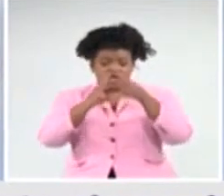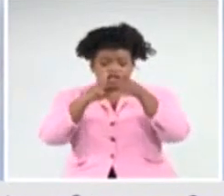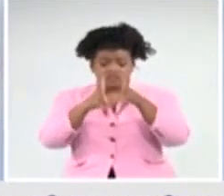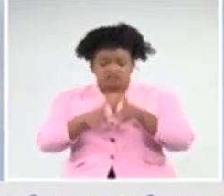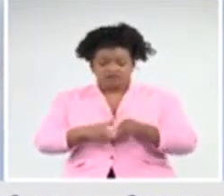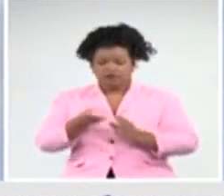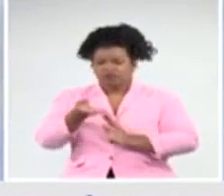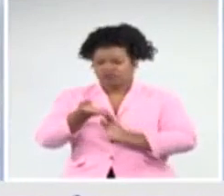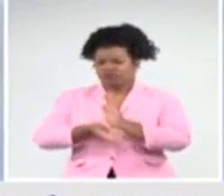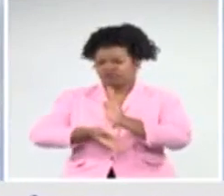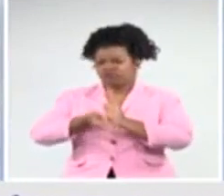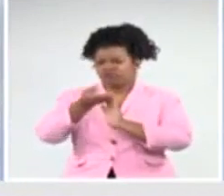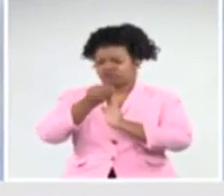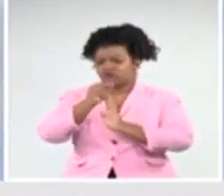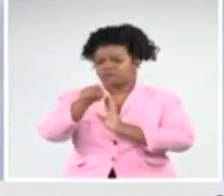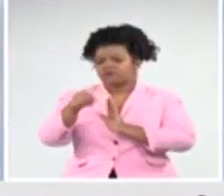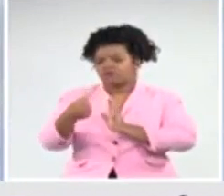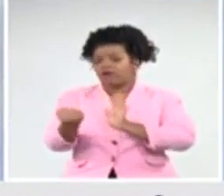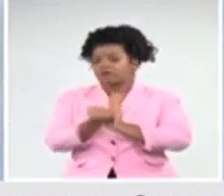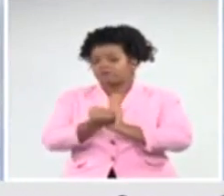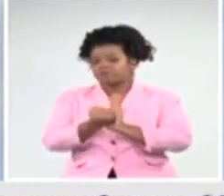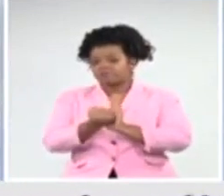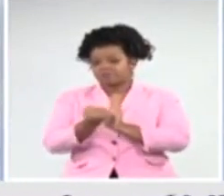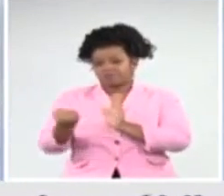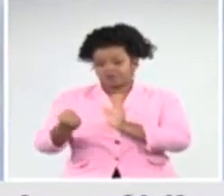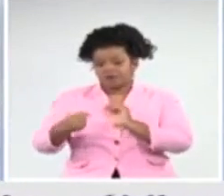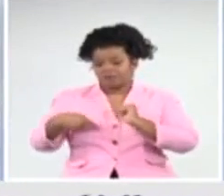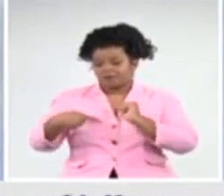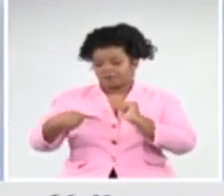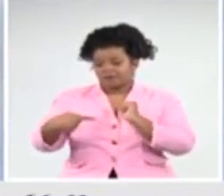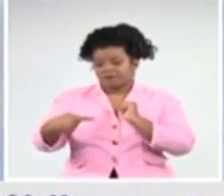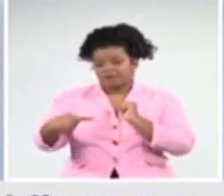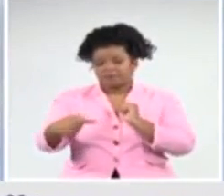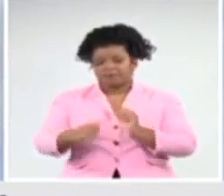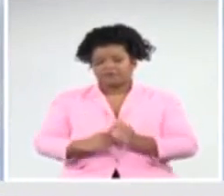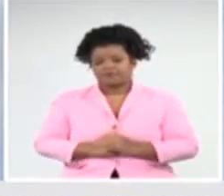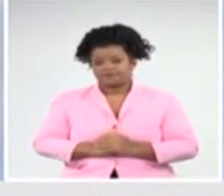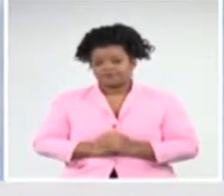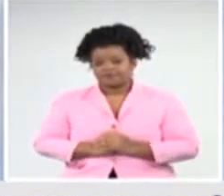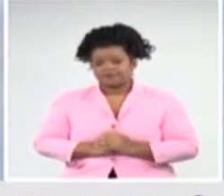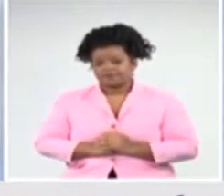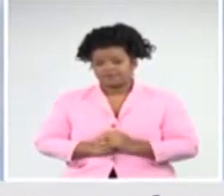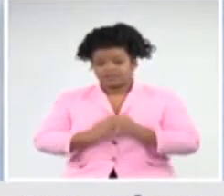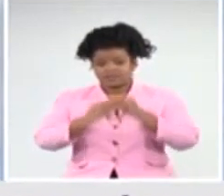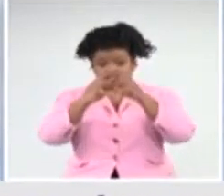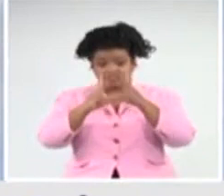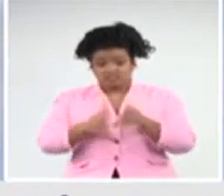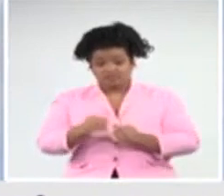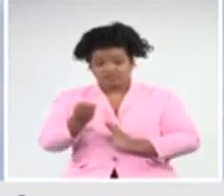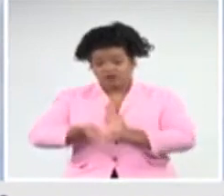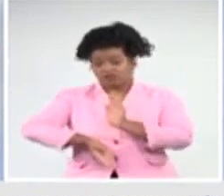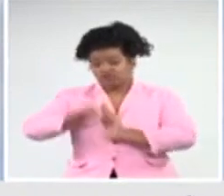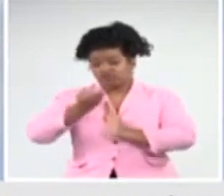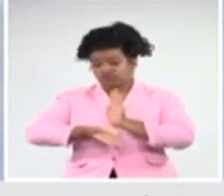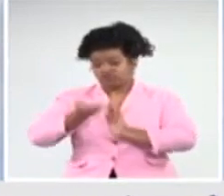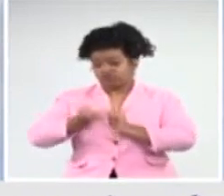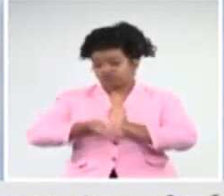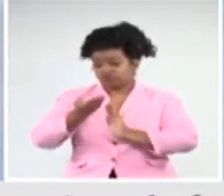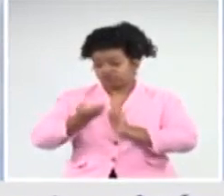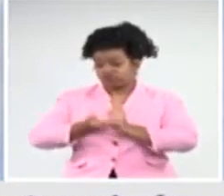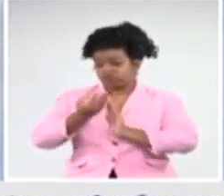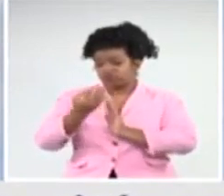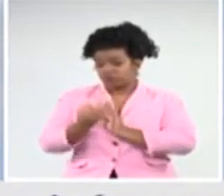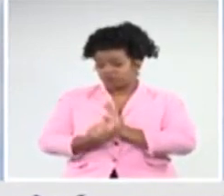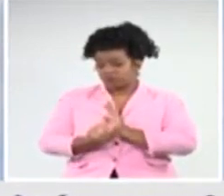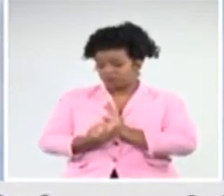de casos el que se confirman diariamente, y el número de altas que le corresponde dar pues